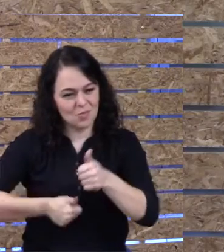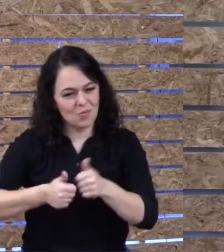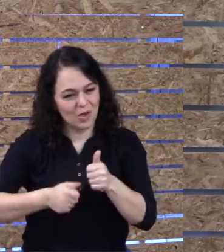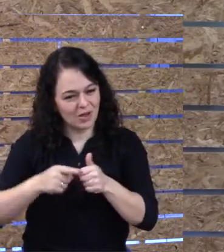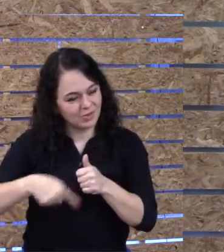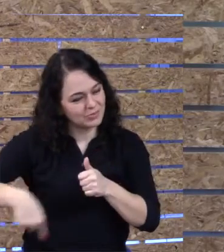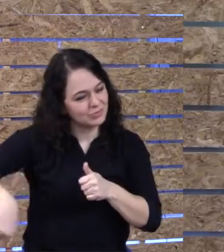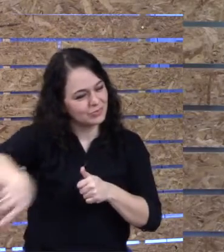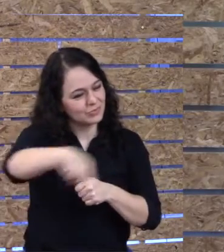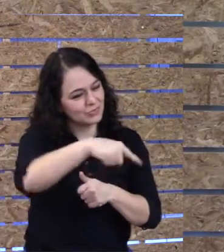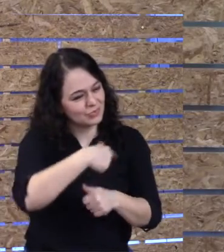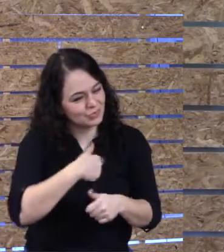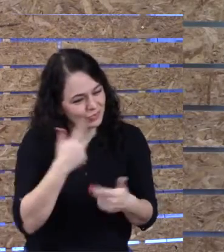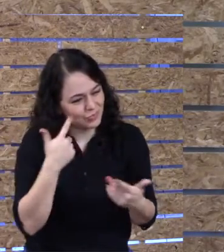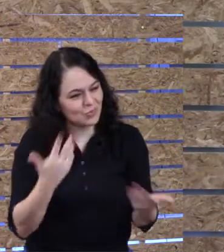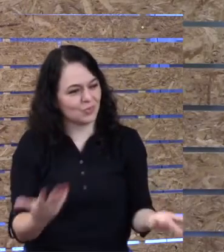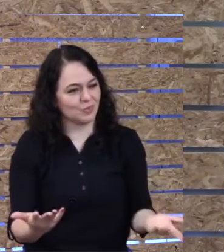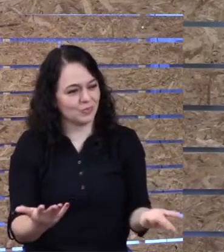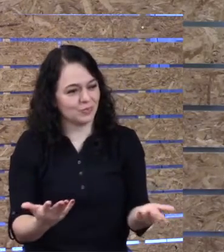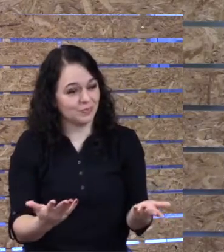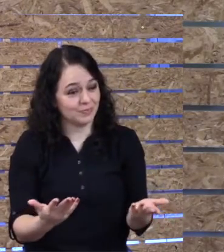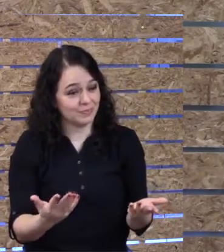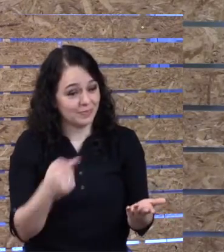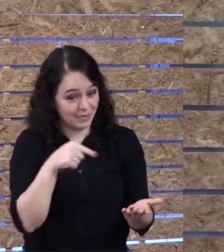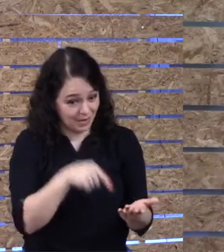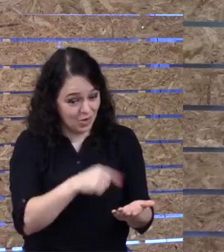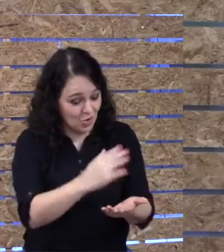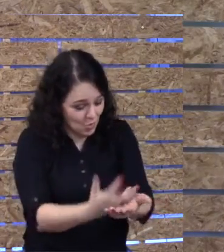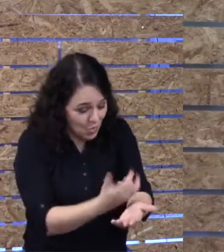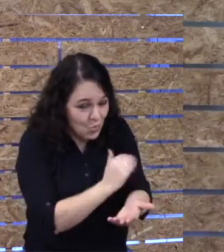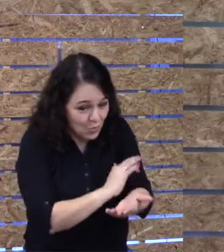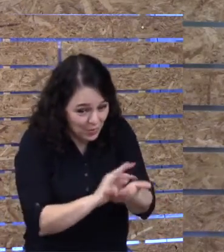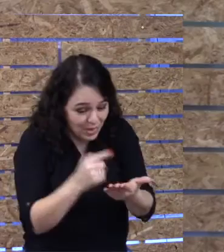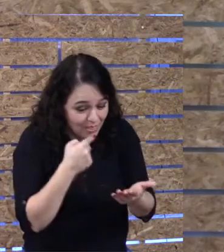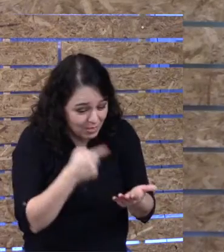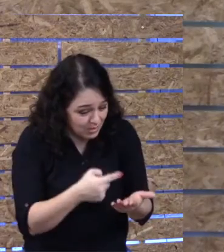conclusiones para que oremos. Primera conclusión.